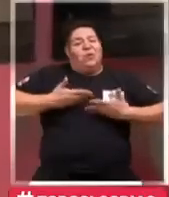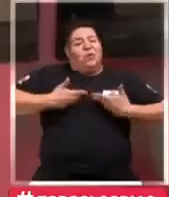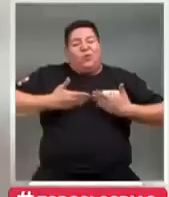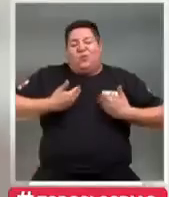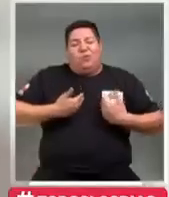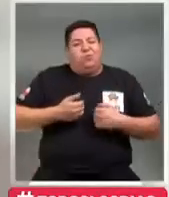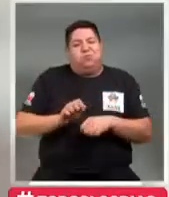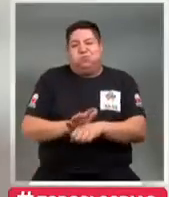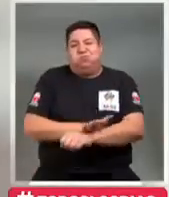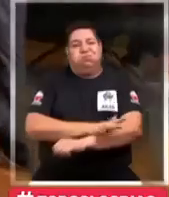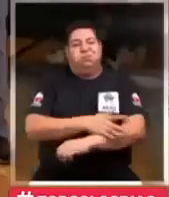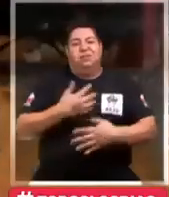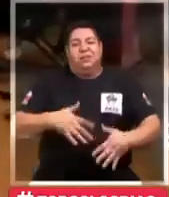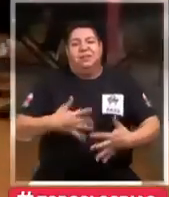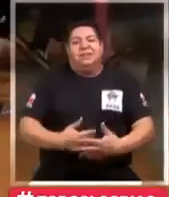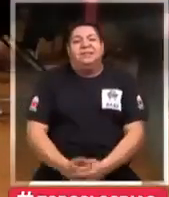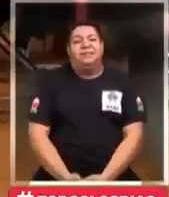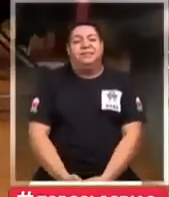de energía.